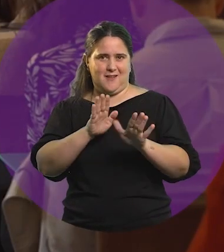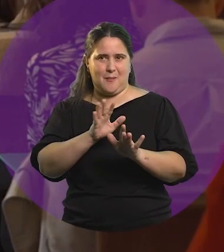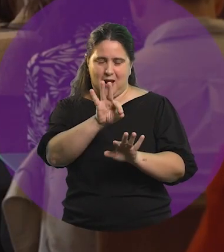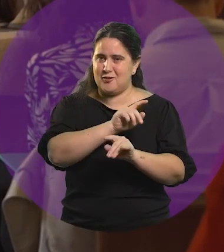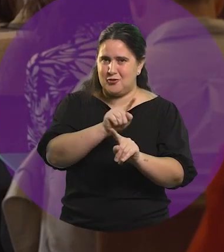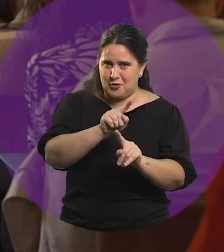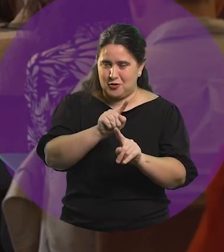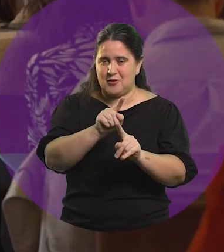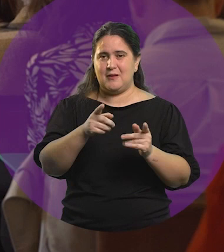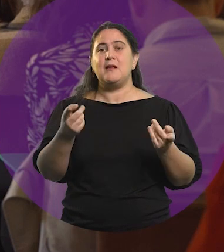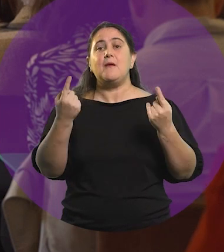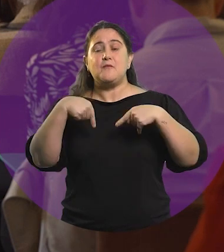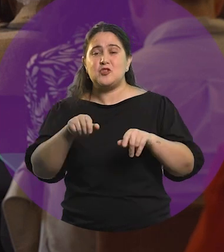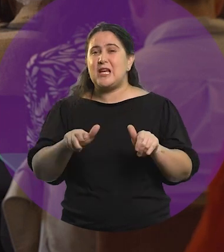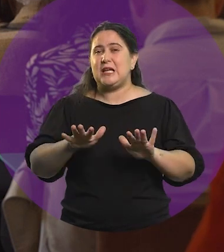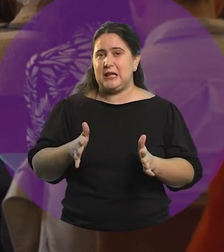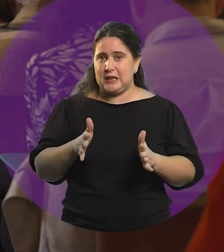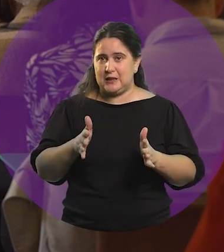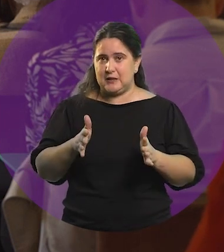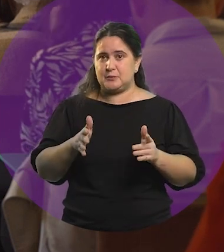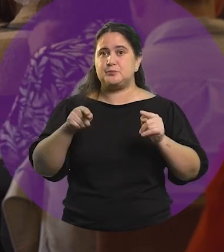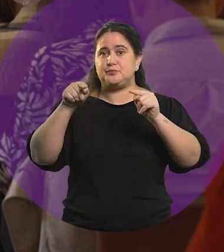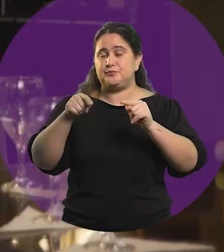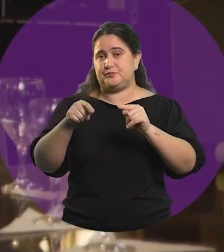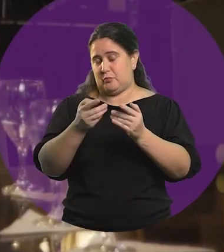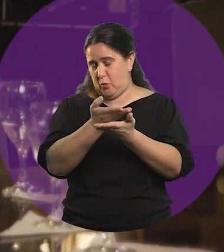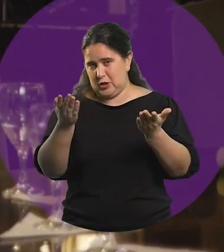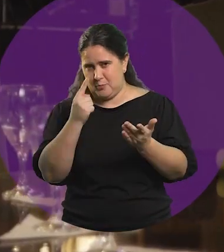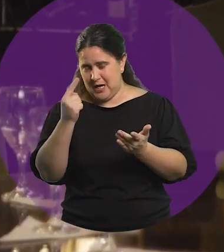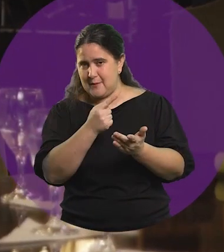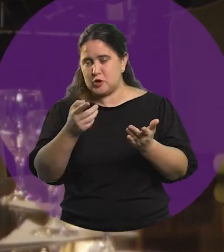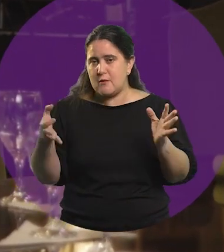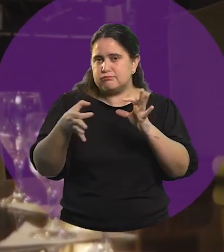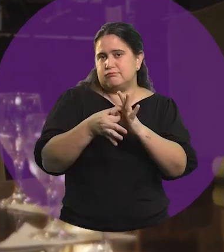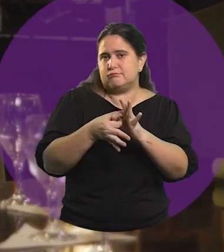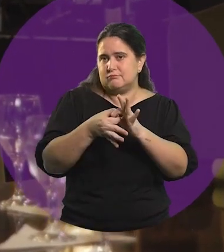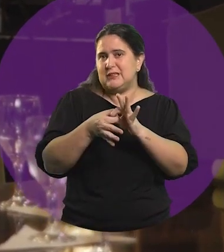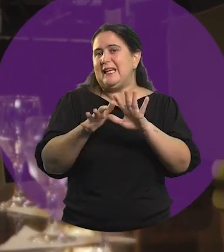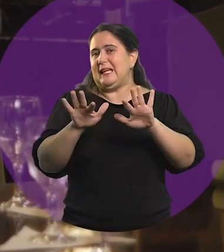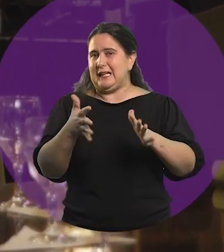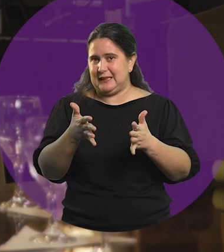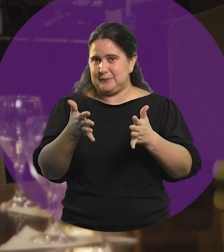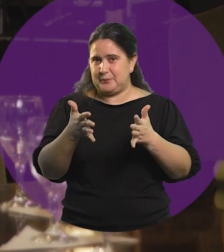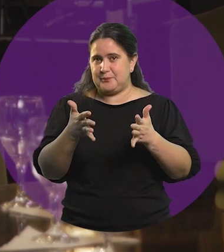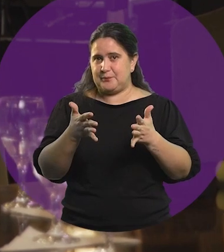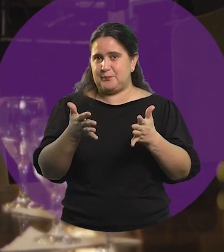eso exactamente que dan propósito. Entonces, lo que hicimos, esto voy a ir rápidamente, vinculamos justamente